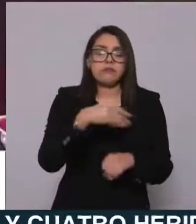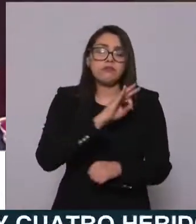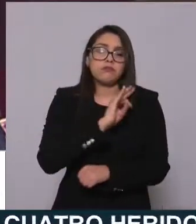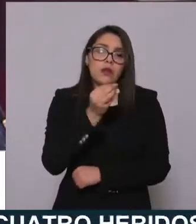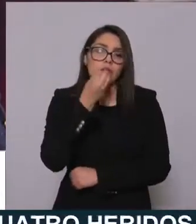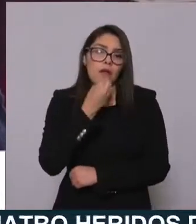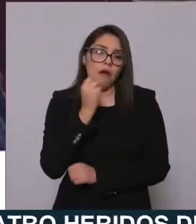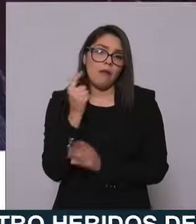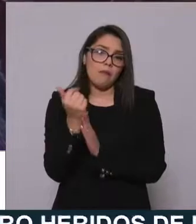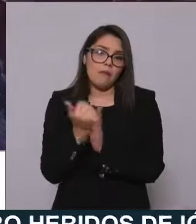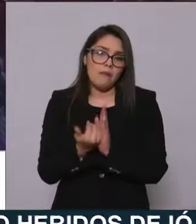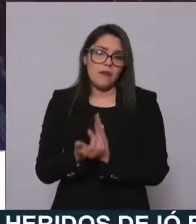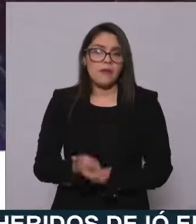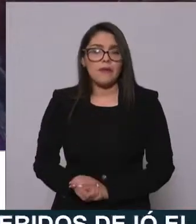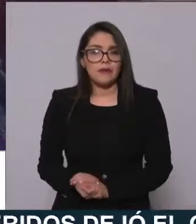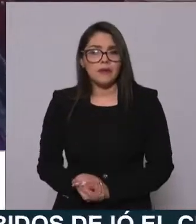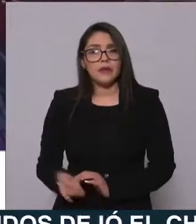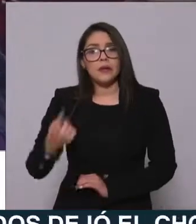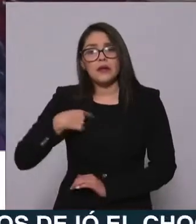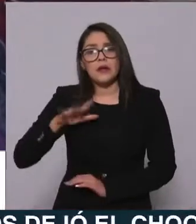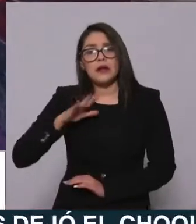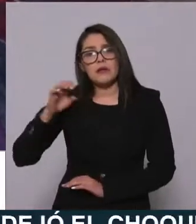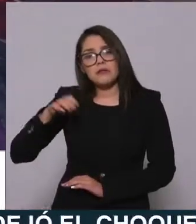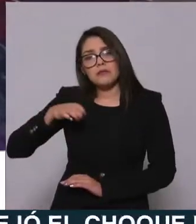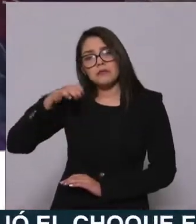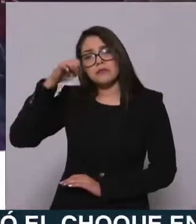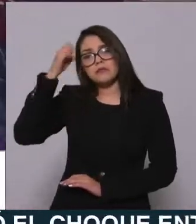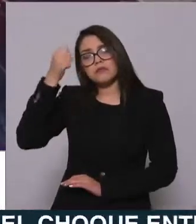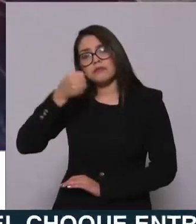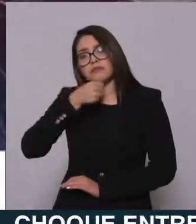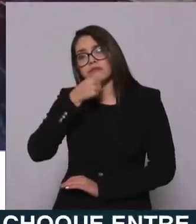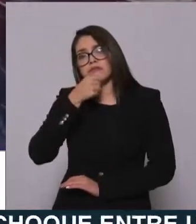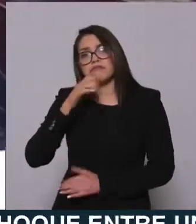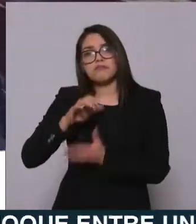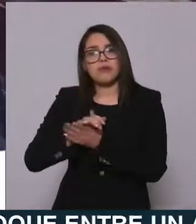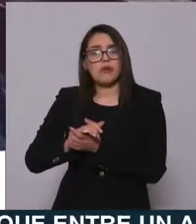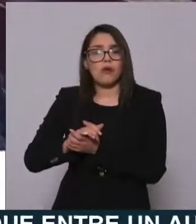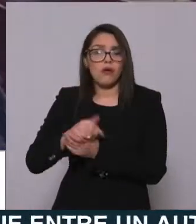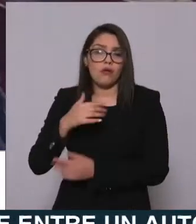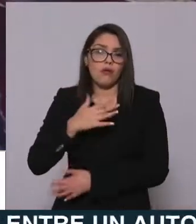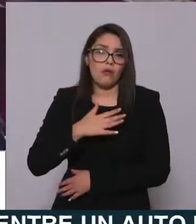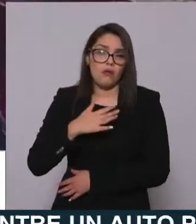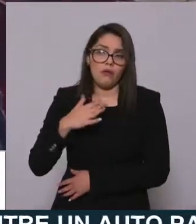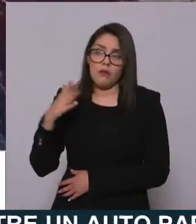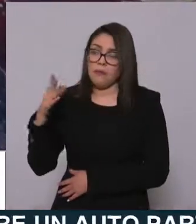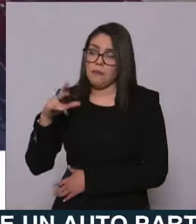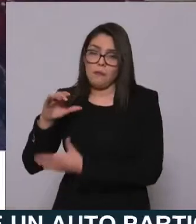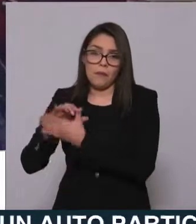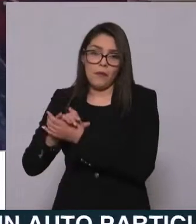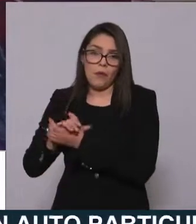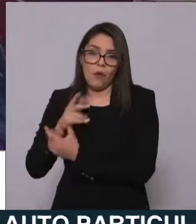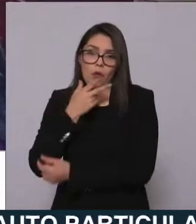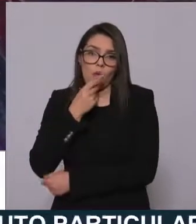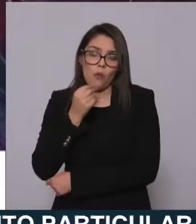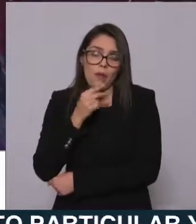Ya estamos grandes, le echamos ganas mi esposo y yo y mi hijo, le echamos ganas